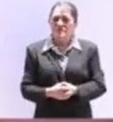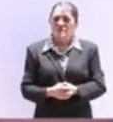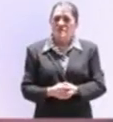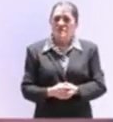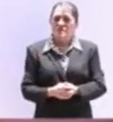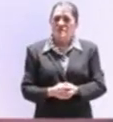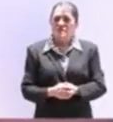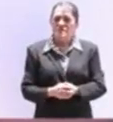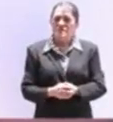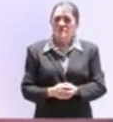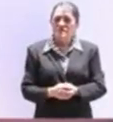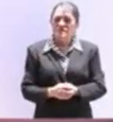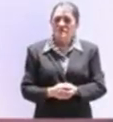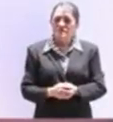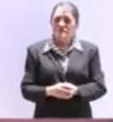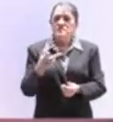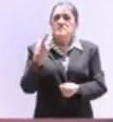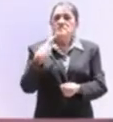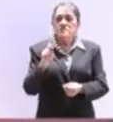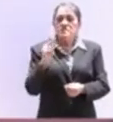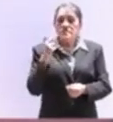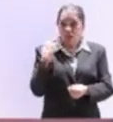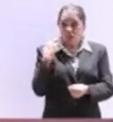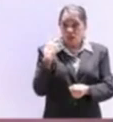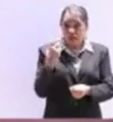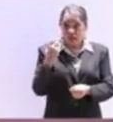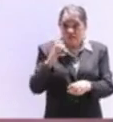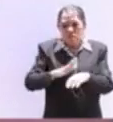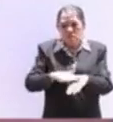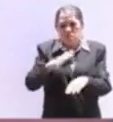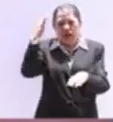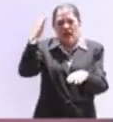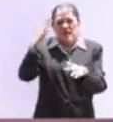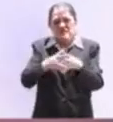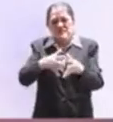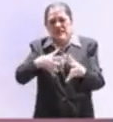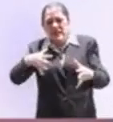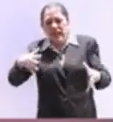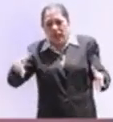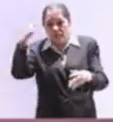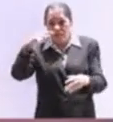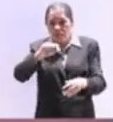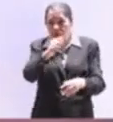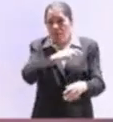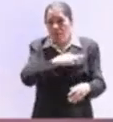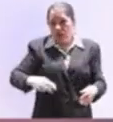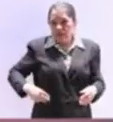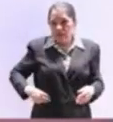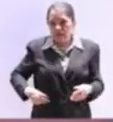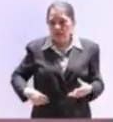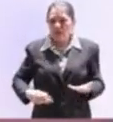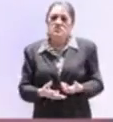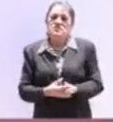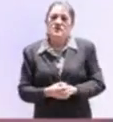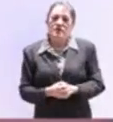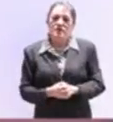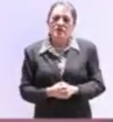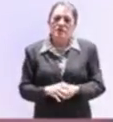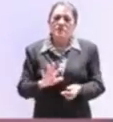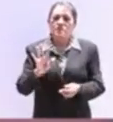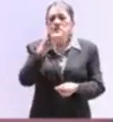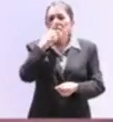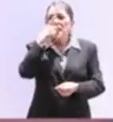proporción más grande es para los municipios y la proporción más chica es para el Estado. Y